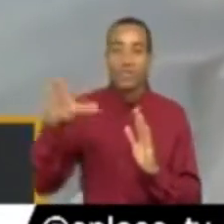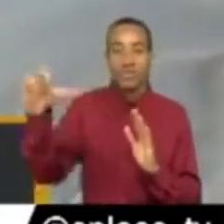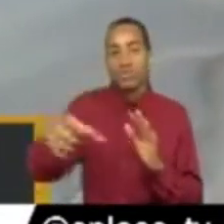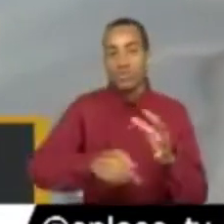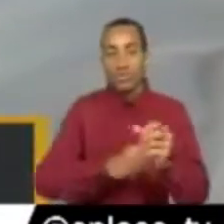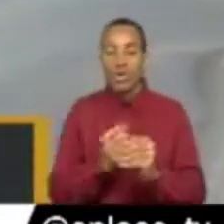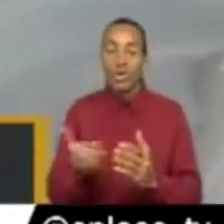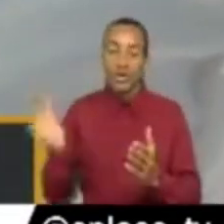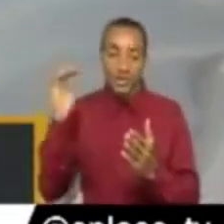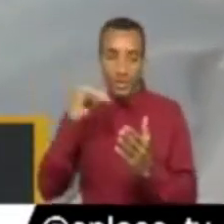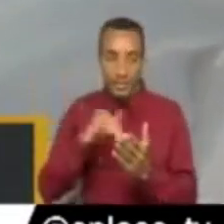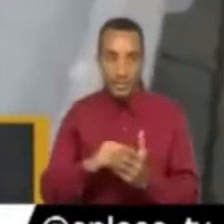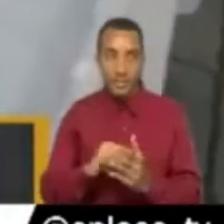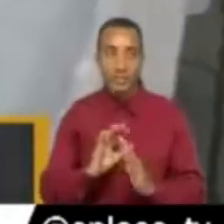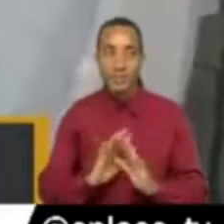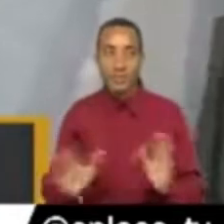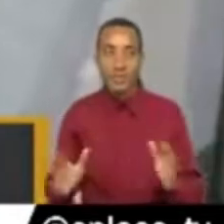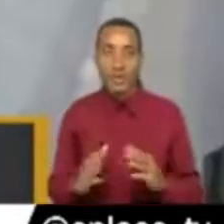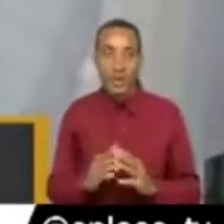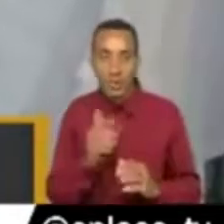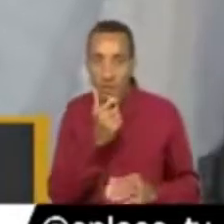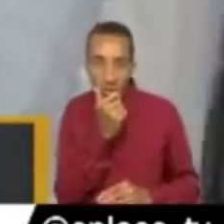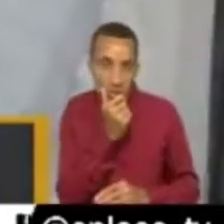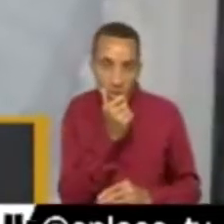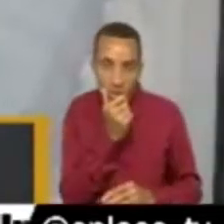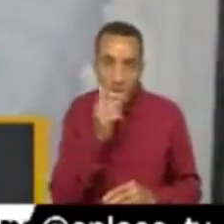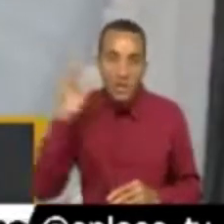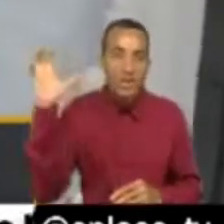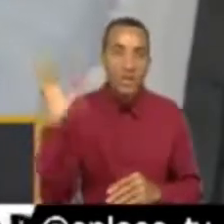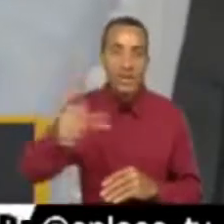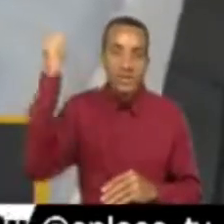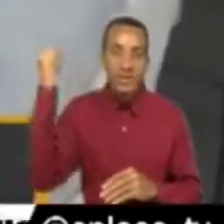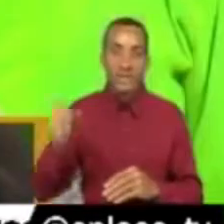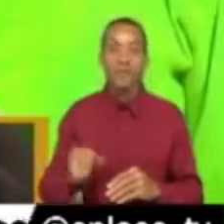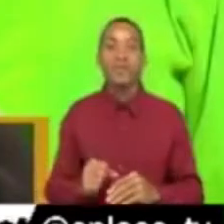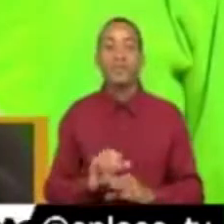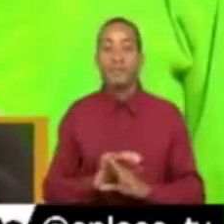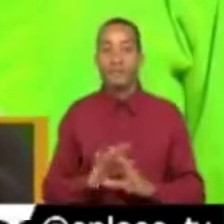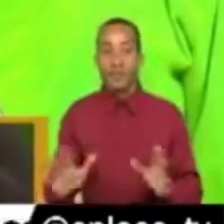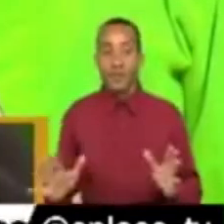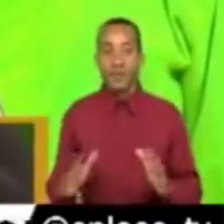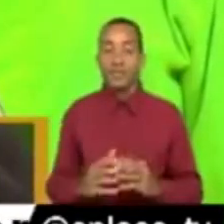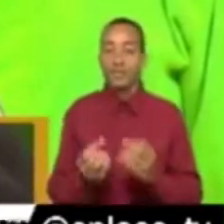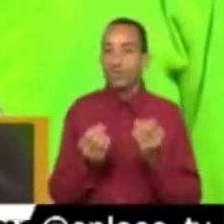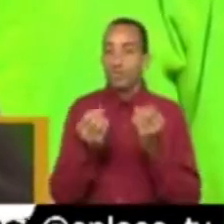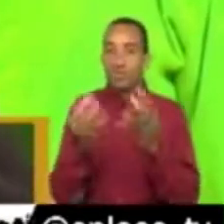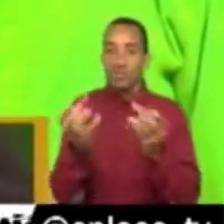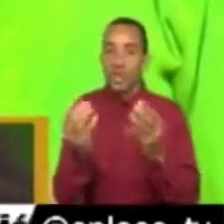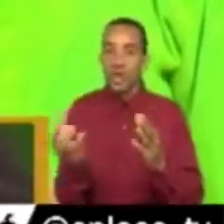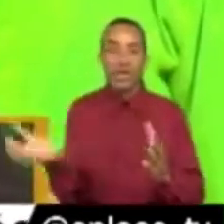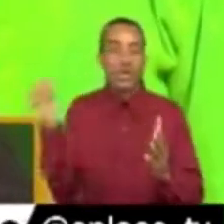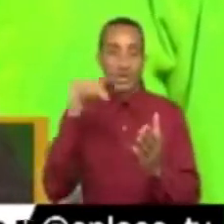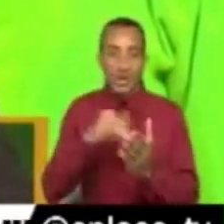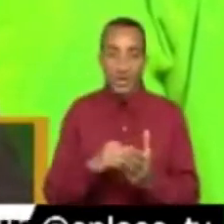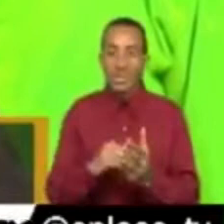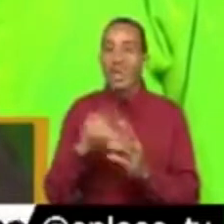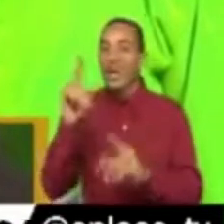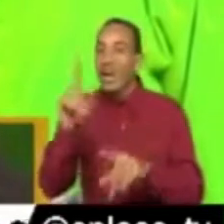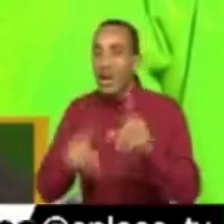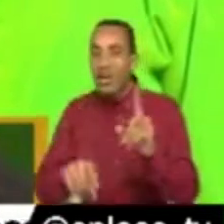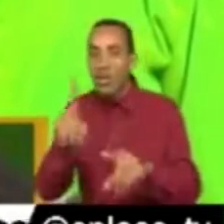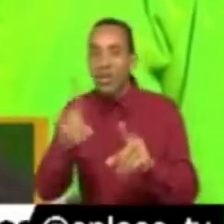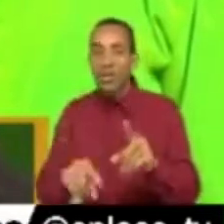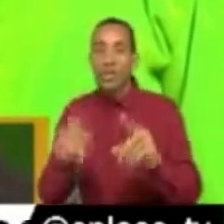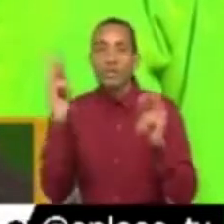la modalidad de factor de oportunidad. Vamos a hacer entrega de unos celulares que logramos recuperar a algunas personas que habían